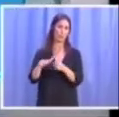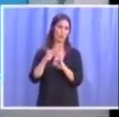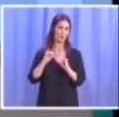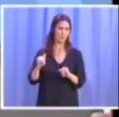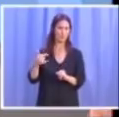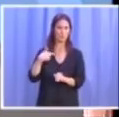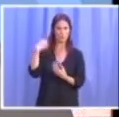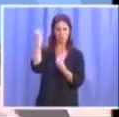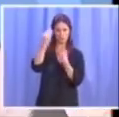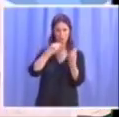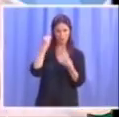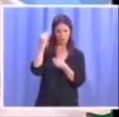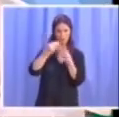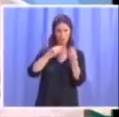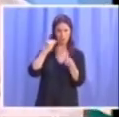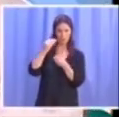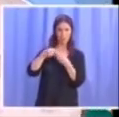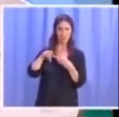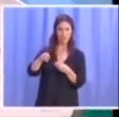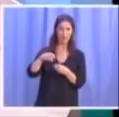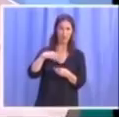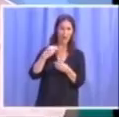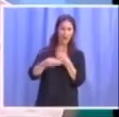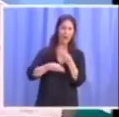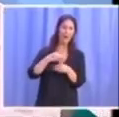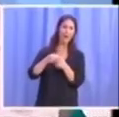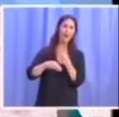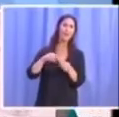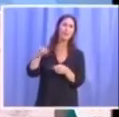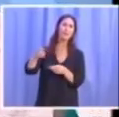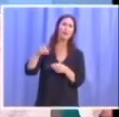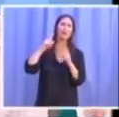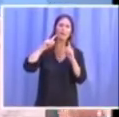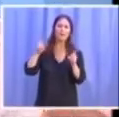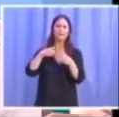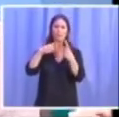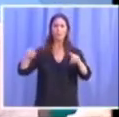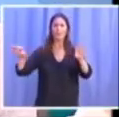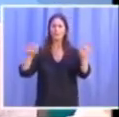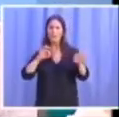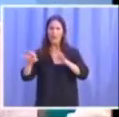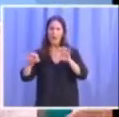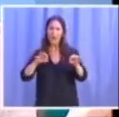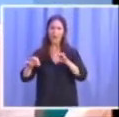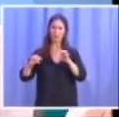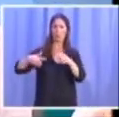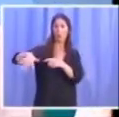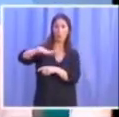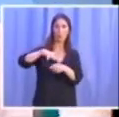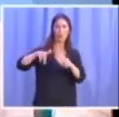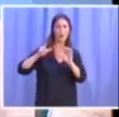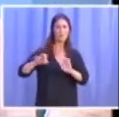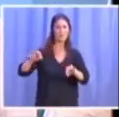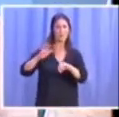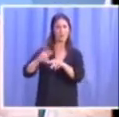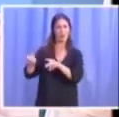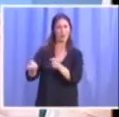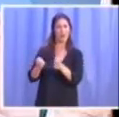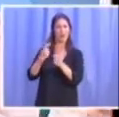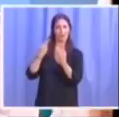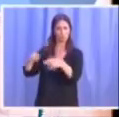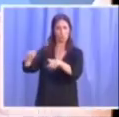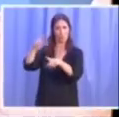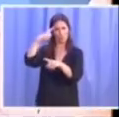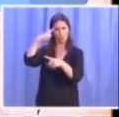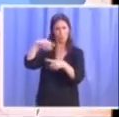hemos pensado en la Azucarera San Isidro montar locales de ensayo, de música y de teatro para que puedan hacerlo.